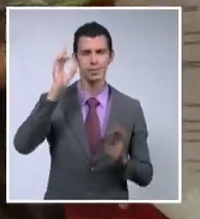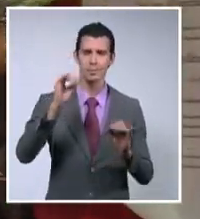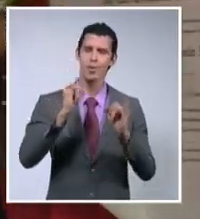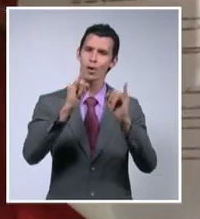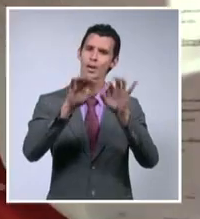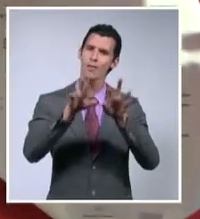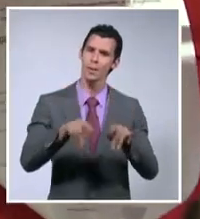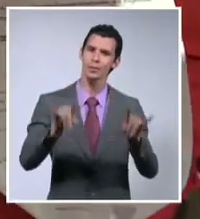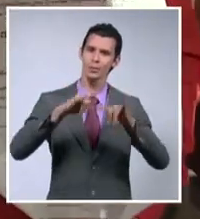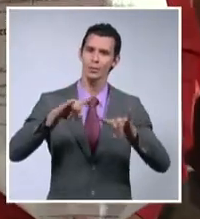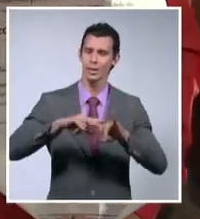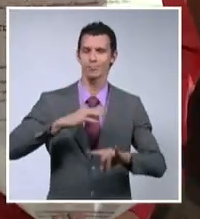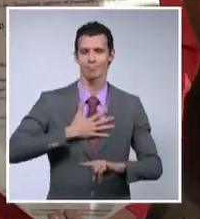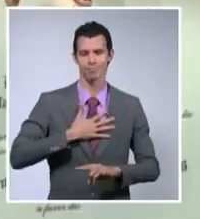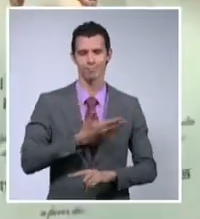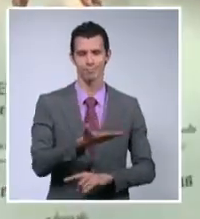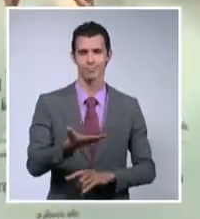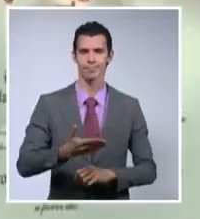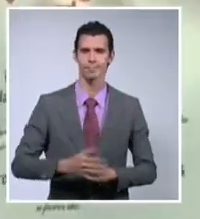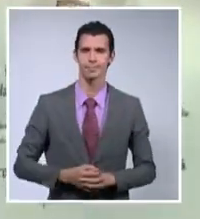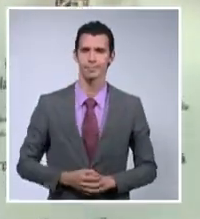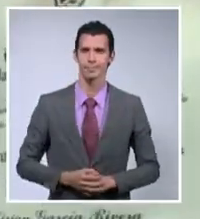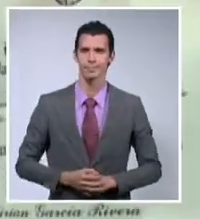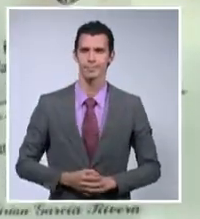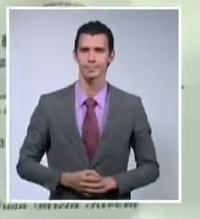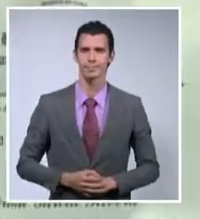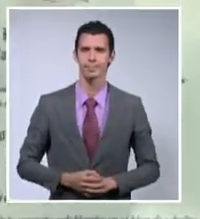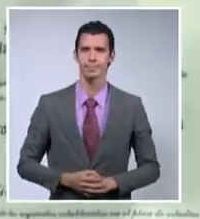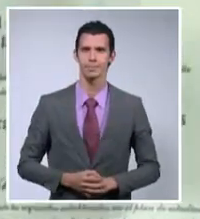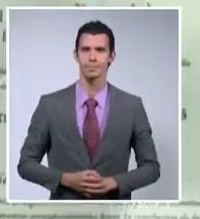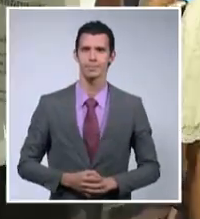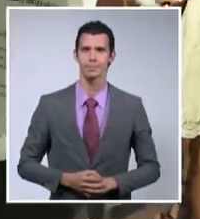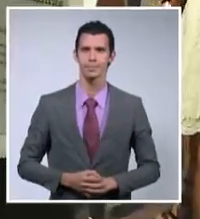parte de ella. Yusilin Suárez Ogando, Sistema Informativo de la Televisión Cubana.